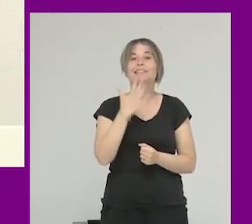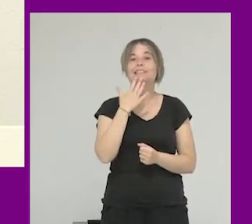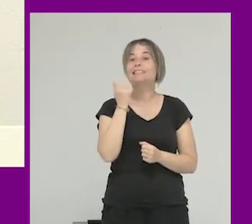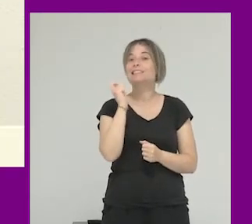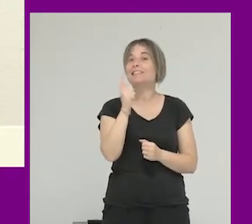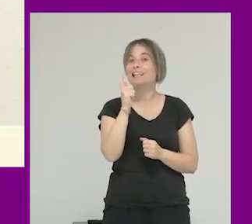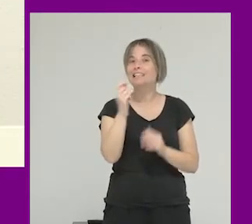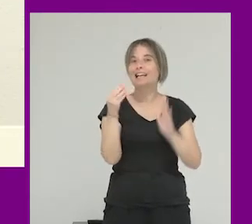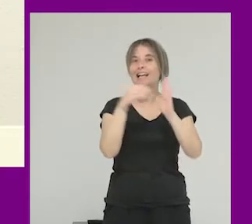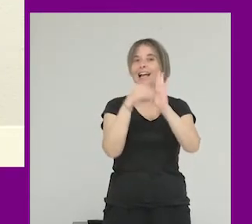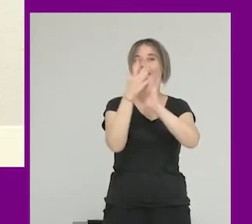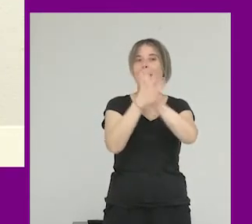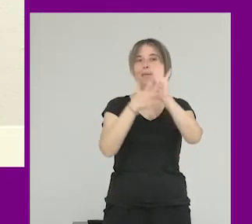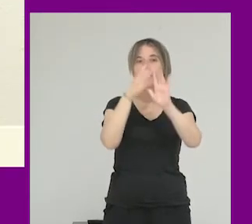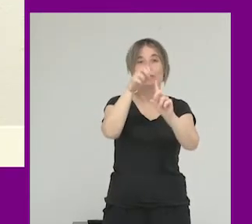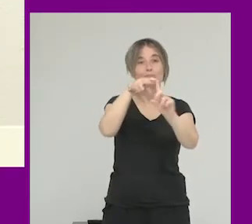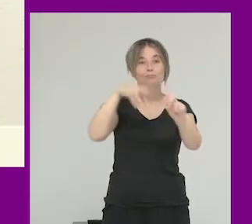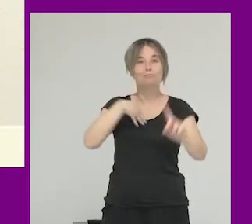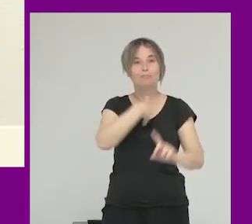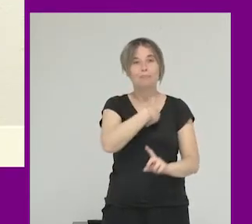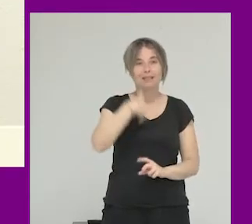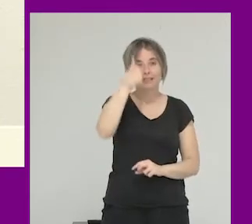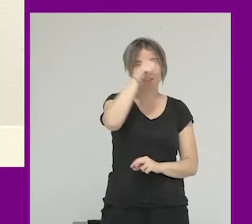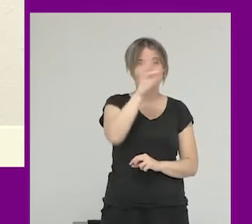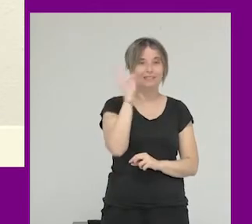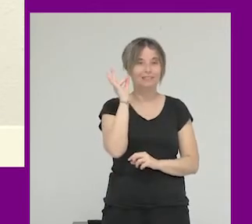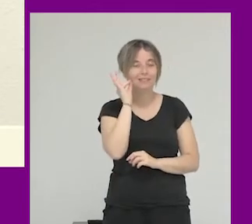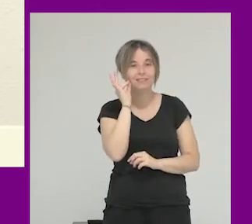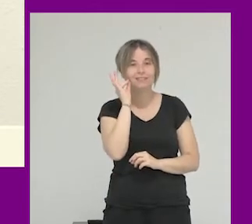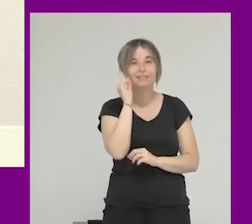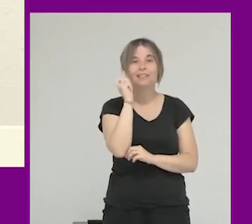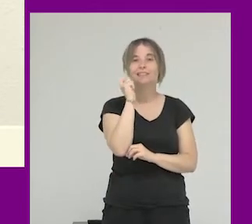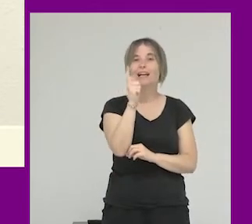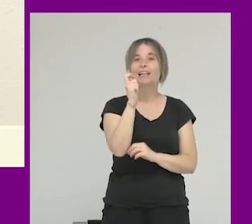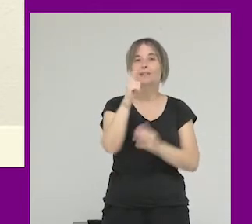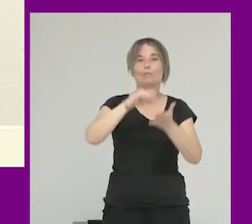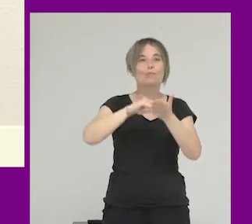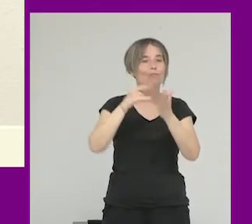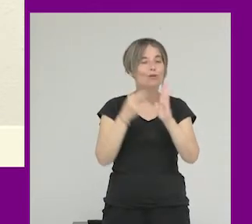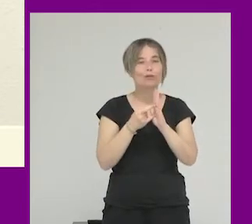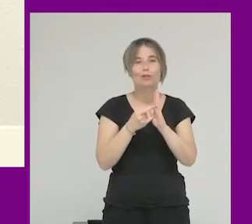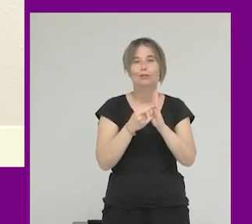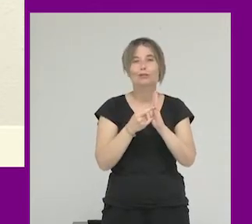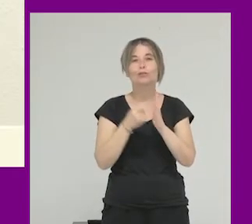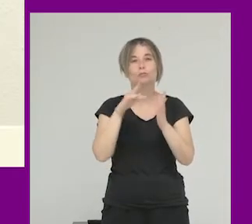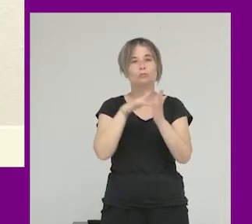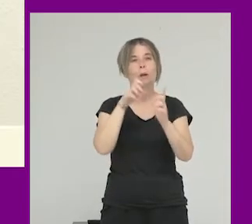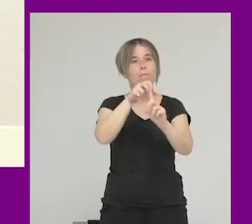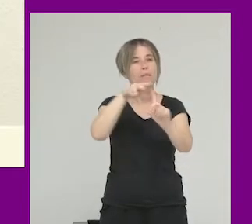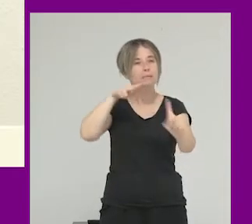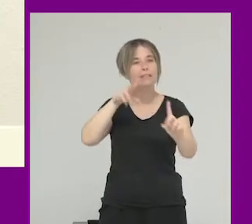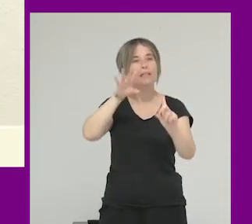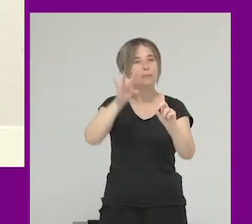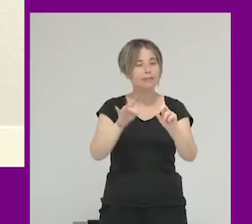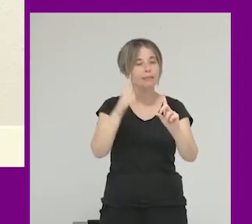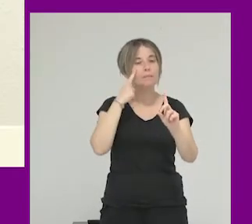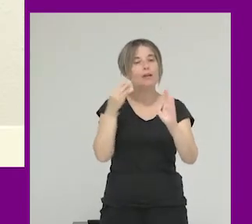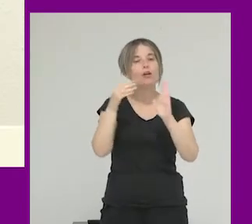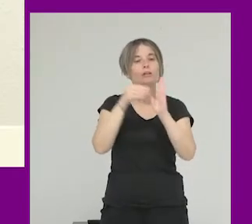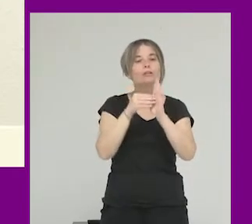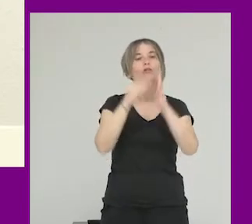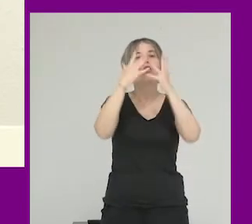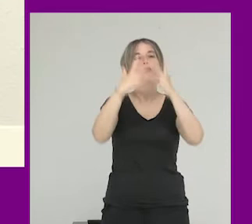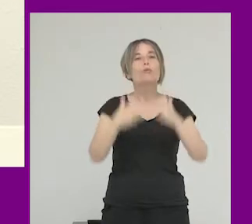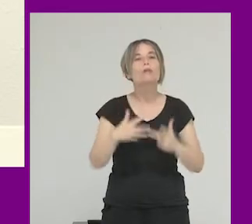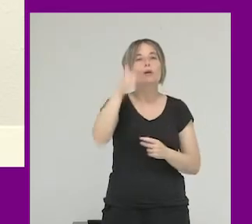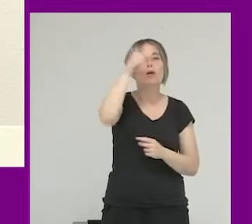de perspectiva de género, muchos proyectos realmente no tienen esa perspectiva, lo que pasa es que sí que cuentan cuántas mujeres